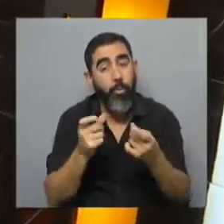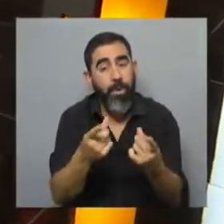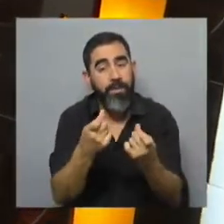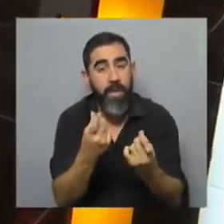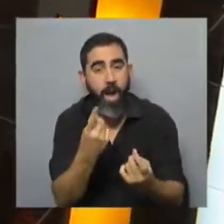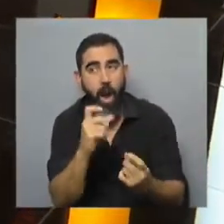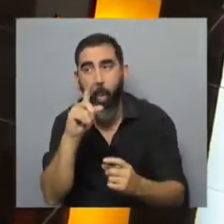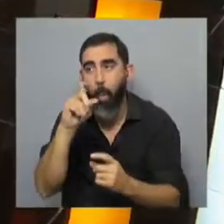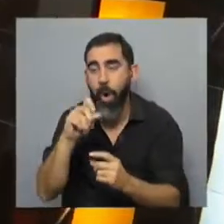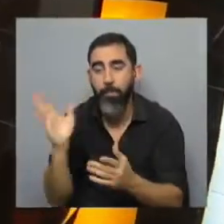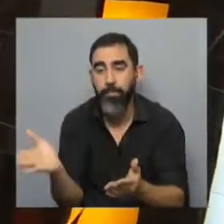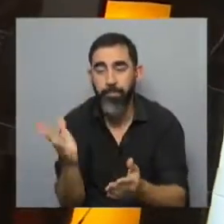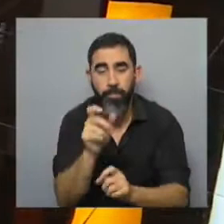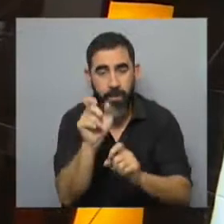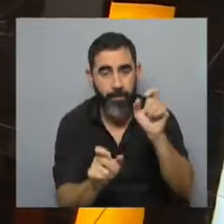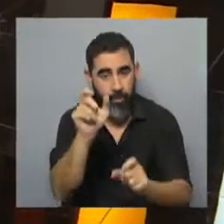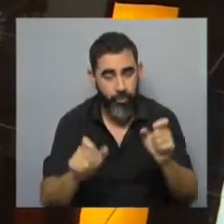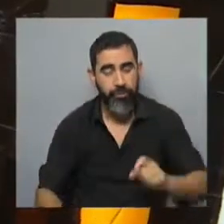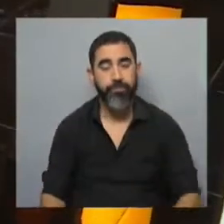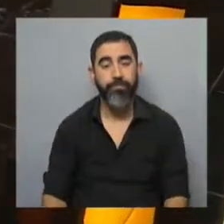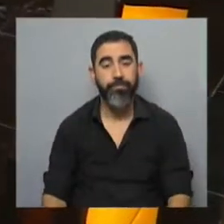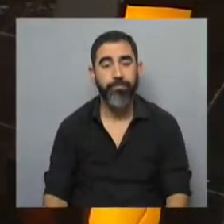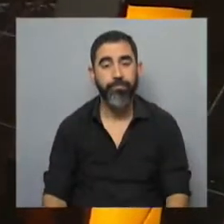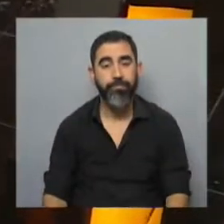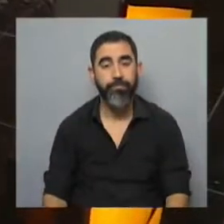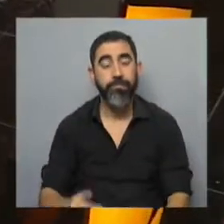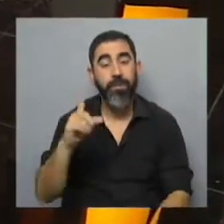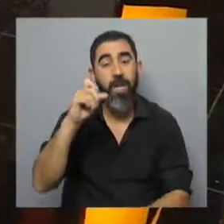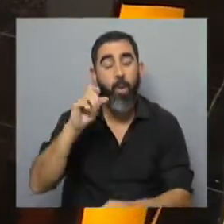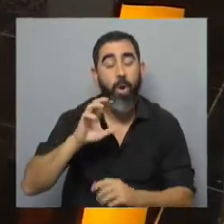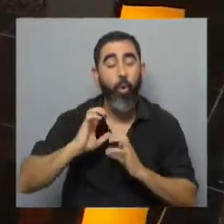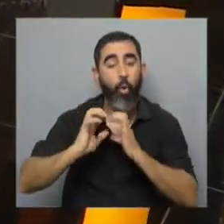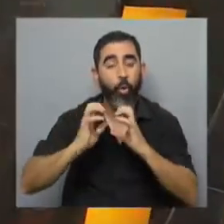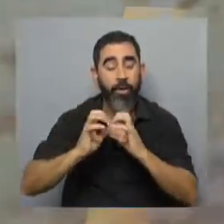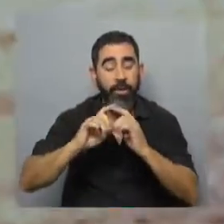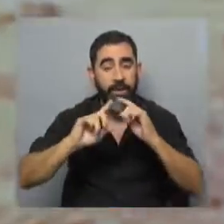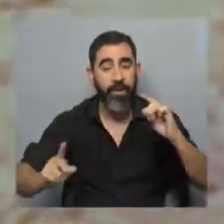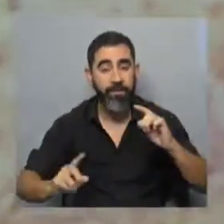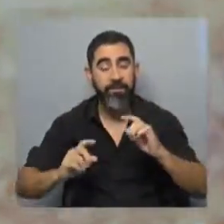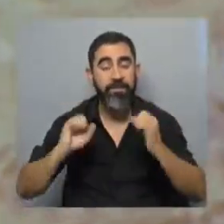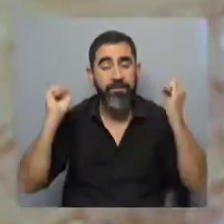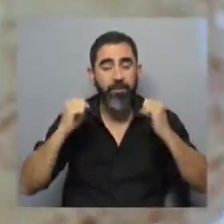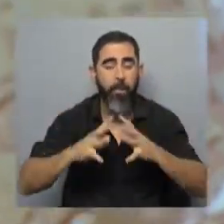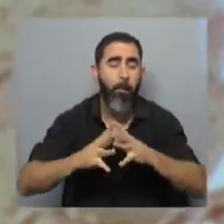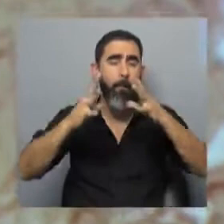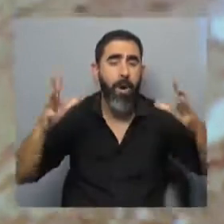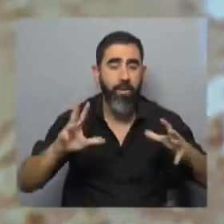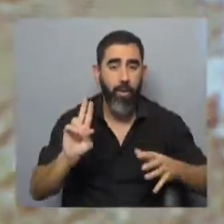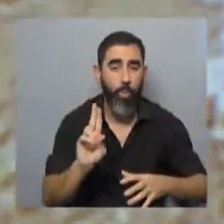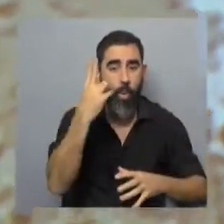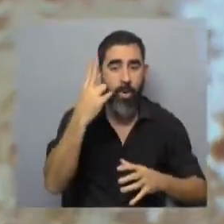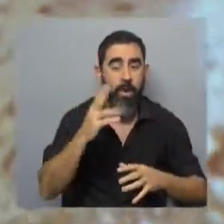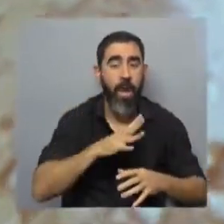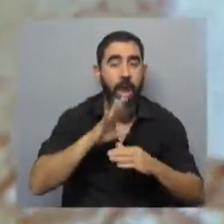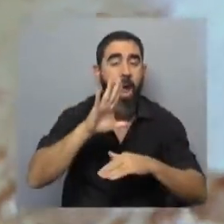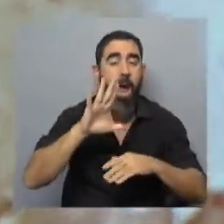agua para proveer a la población. Sí, sin duda. La fuente de aguas corrientes en Santa Lucía es la fuente de mayor magnitud de todo el país. Suministra agua a